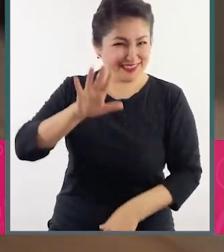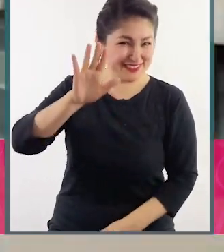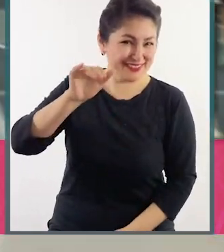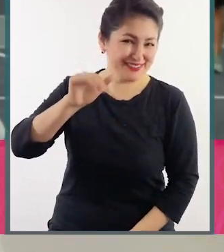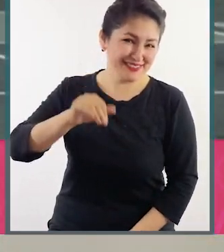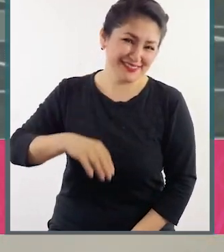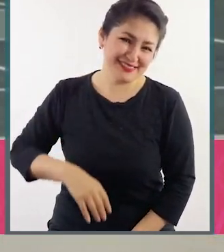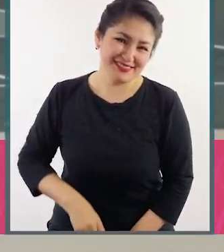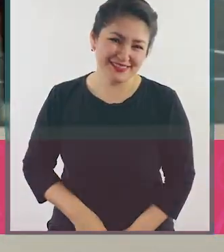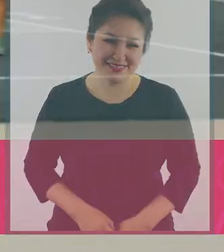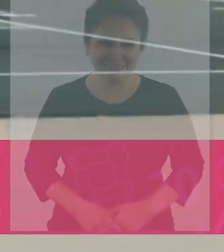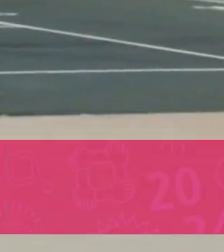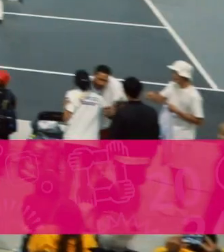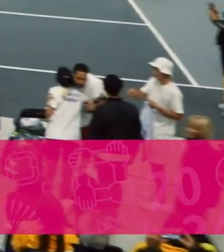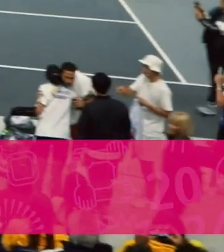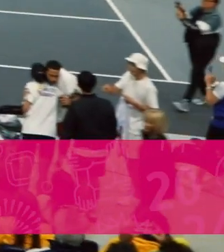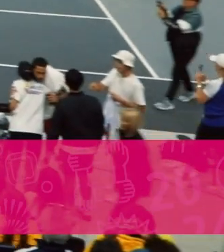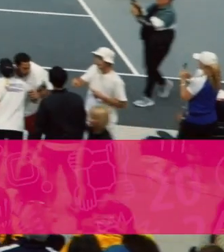Bicentenario.